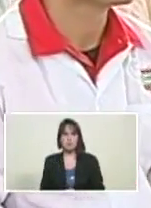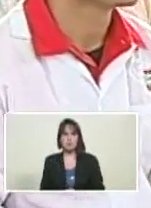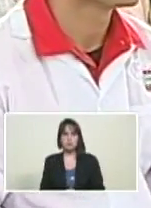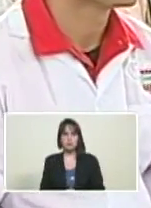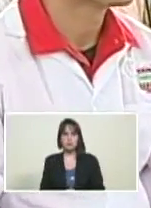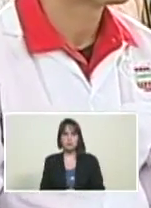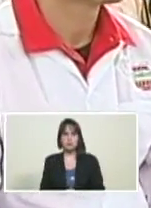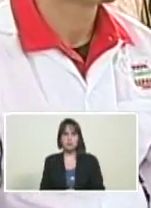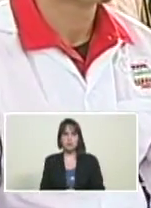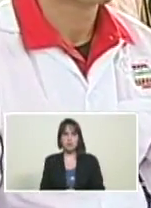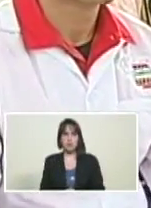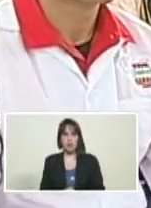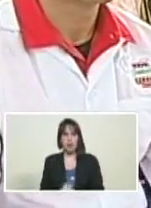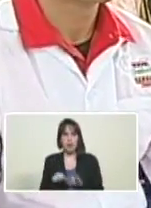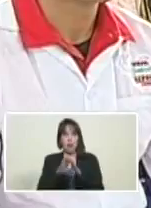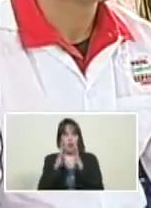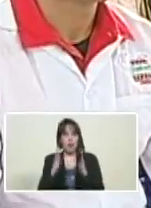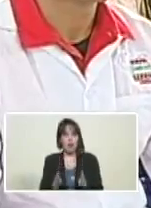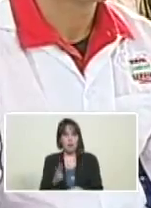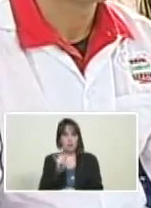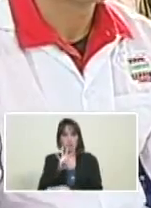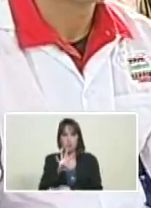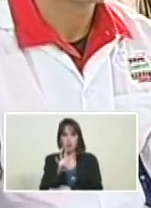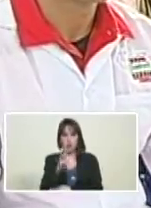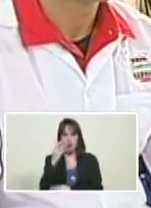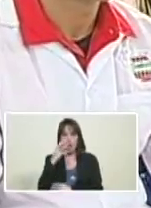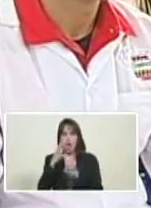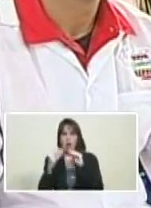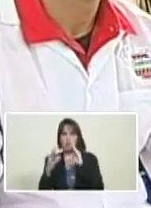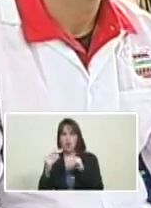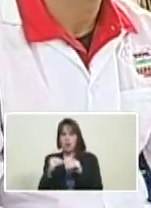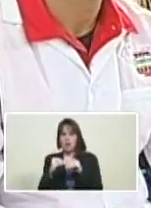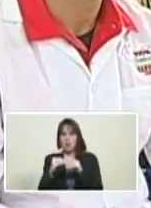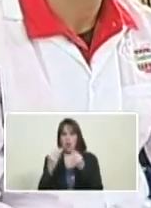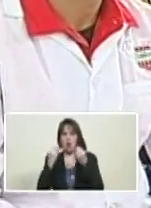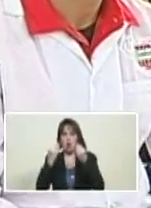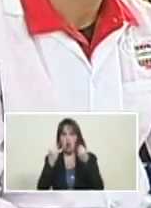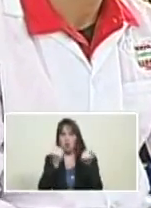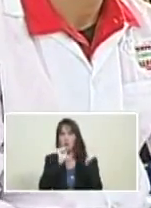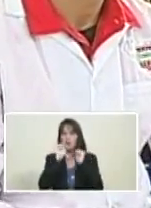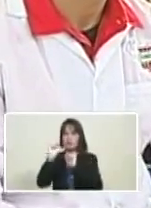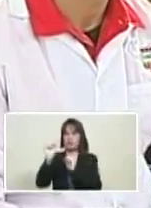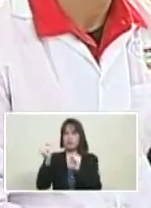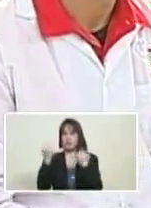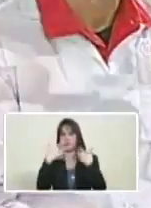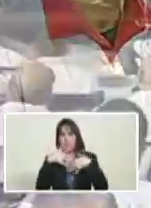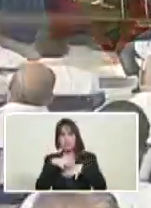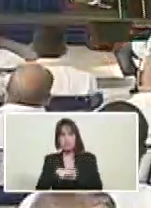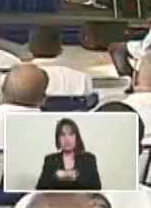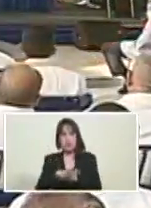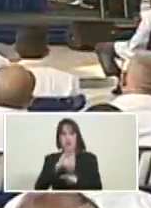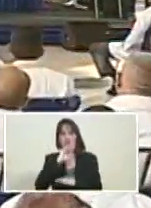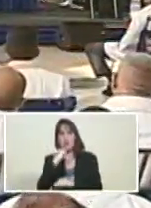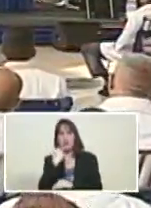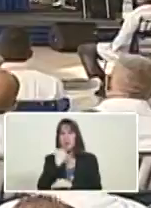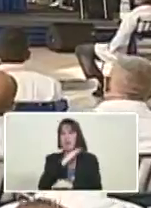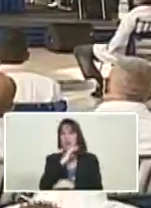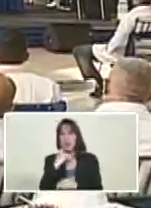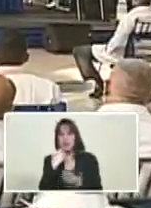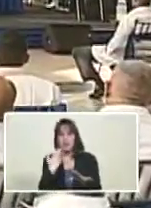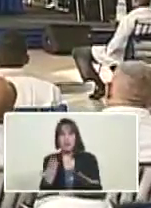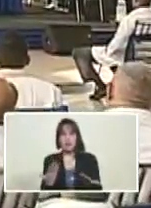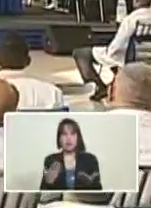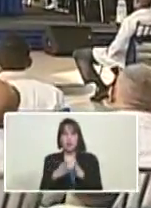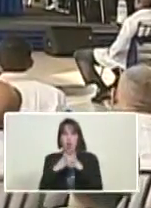En la mesa 4 estuvieron hablando de la red de atención de enfermedades. Muy importante. Fíjense ustedes todas